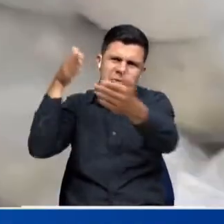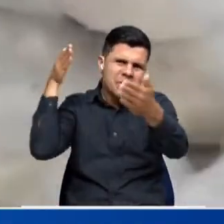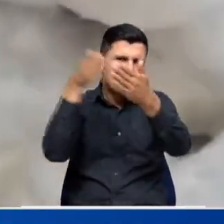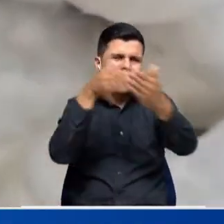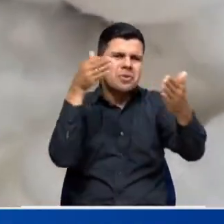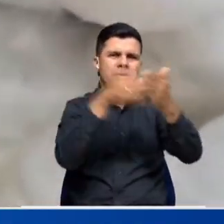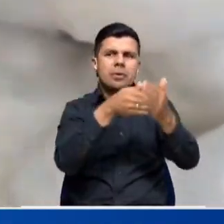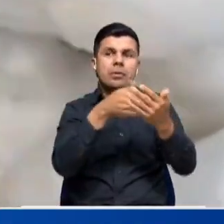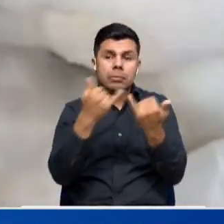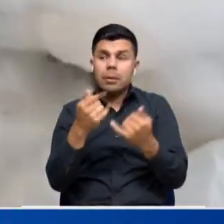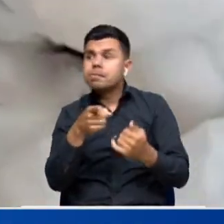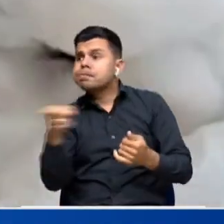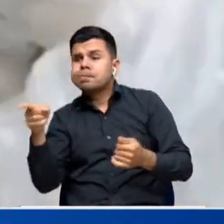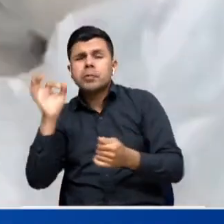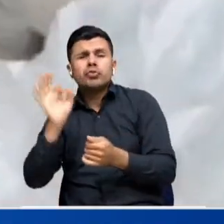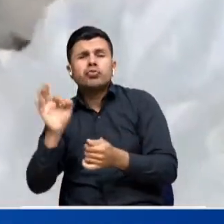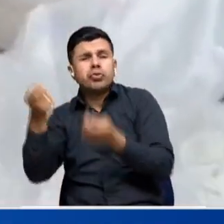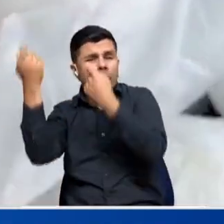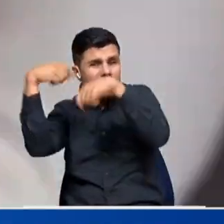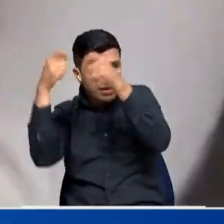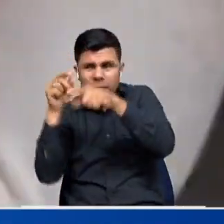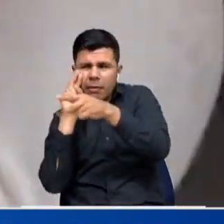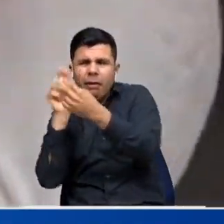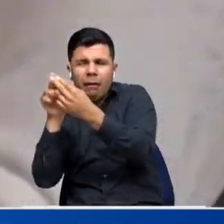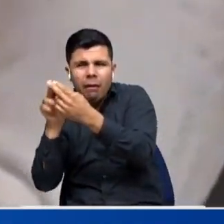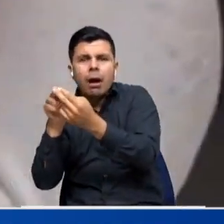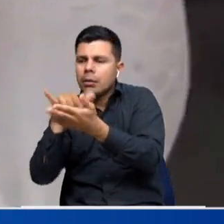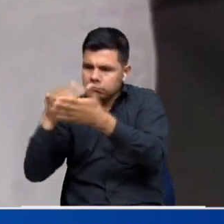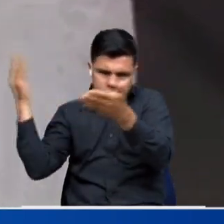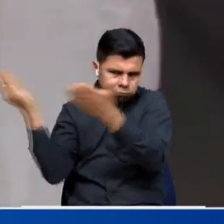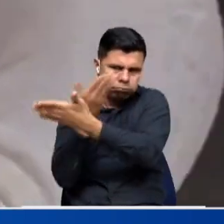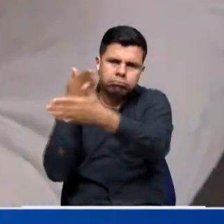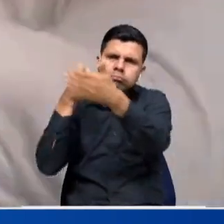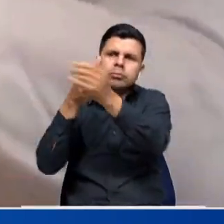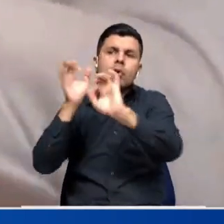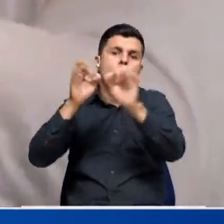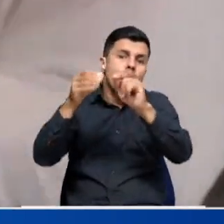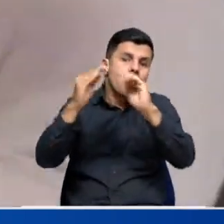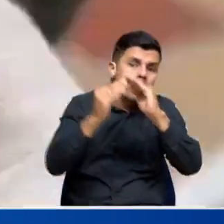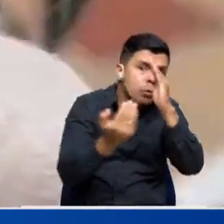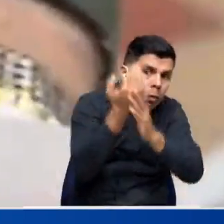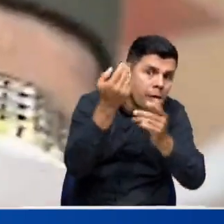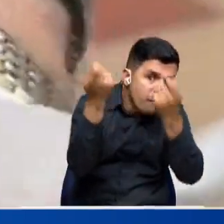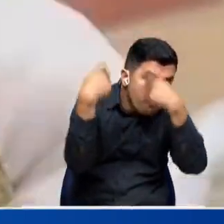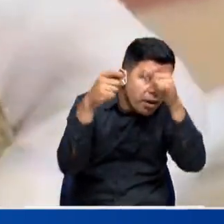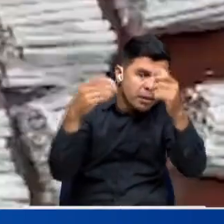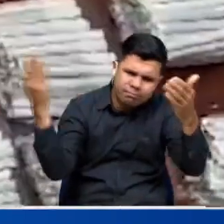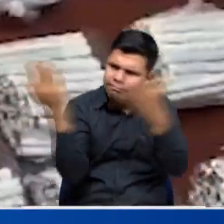registrado la comercialización de estupefacientes o donde haya nuevos reportes de este delito.